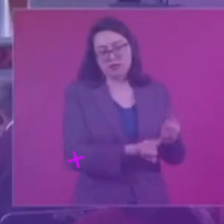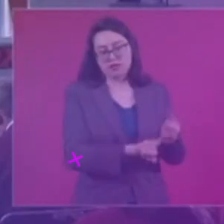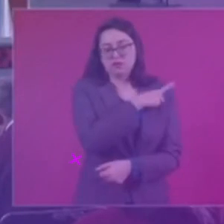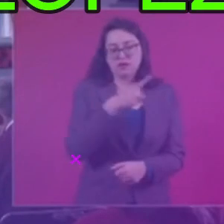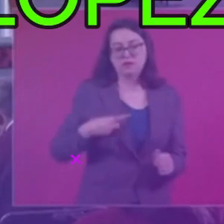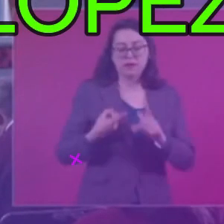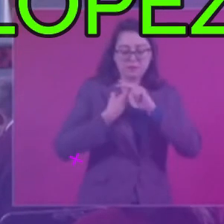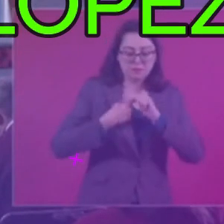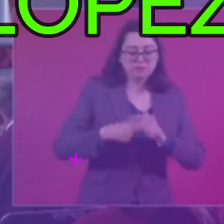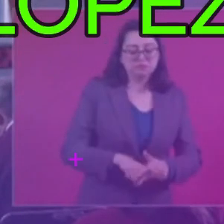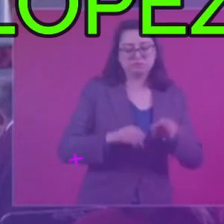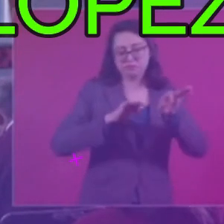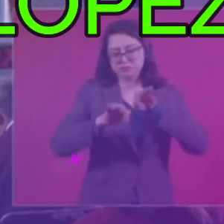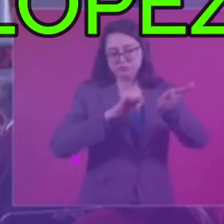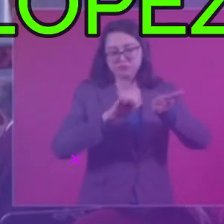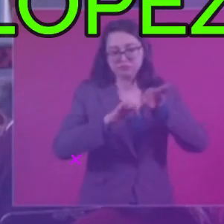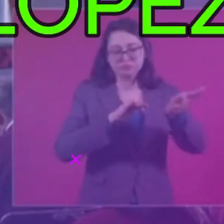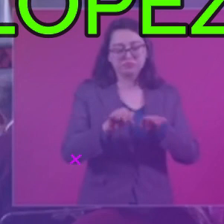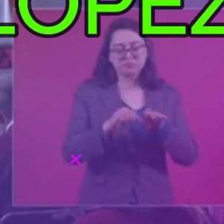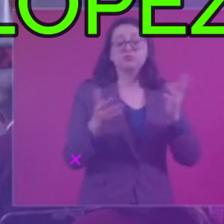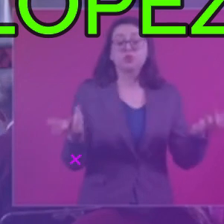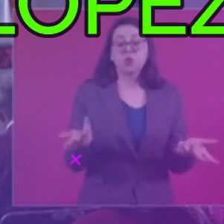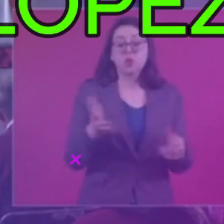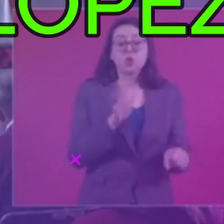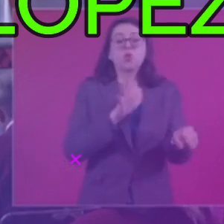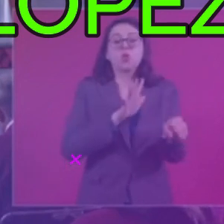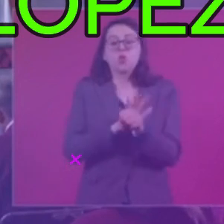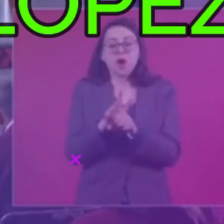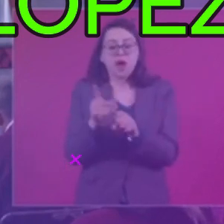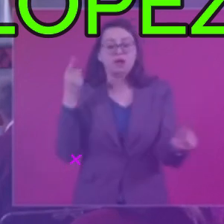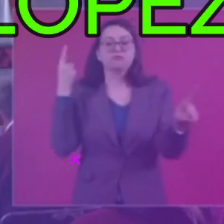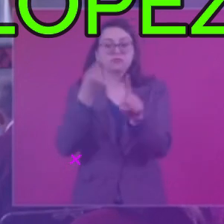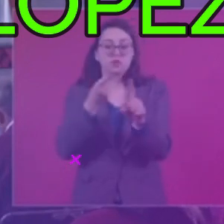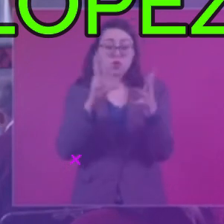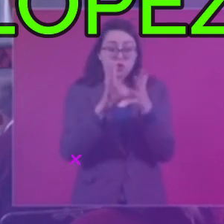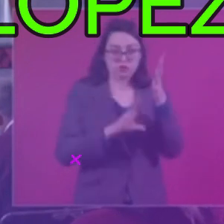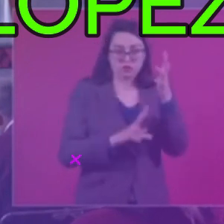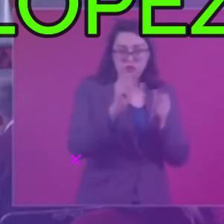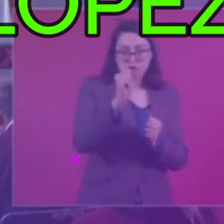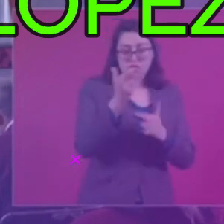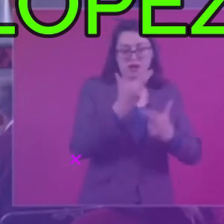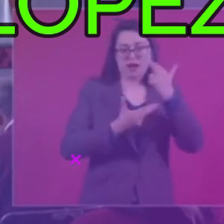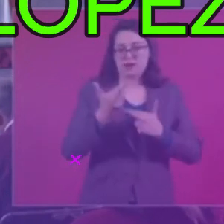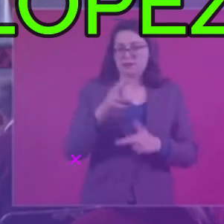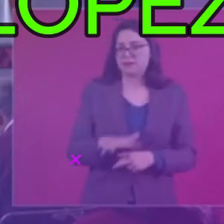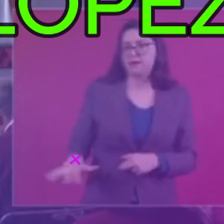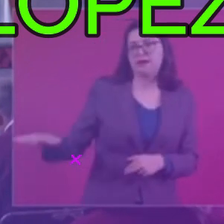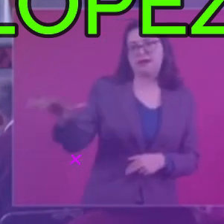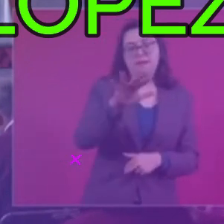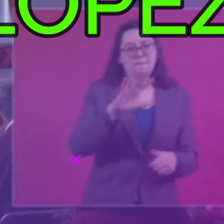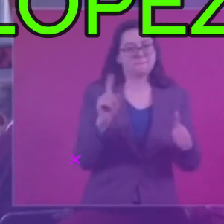Después de que el día de ayer el más infame de todos los merolicos que hay en el mundo presentara sus 20 reformas